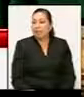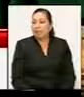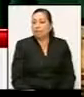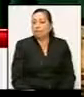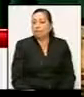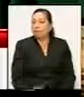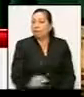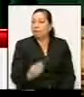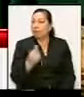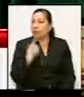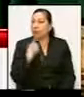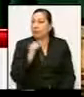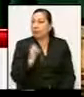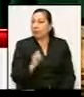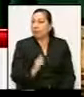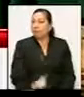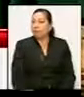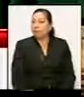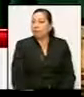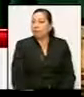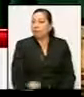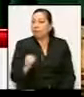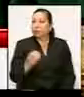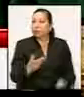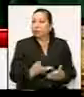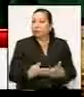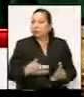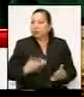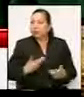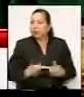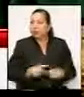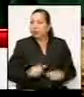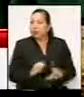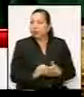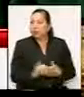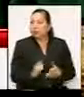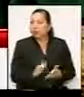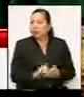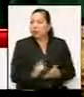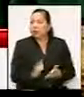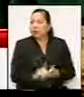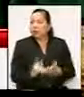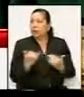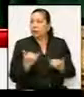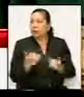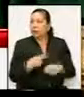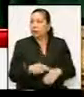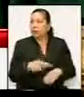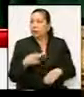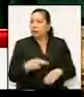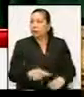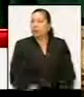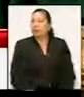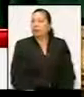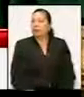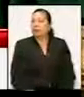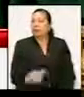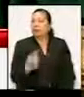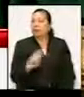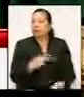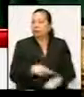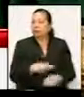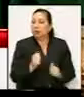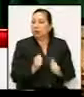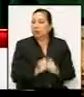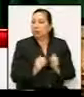No quería dejar pasar la oportunidad de poder dirigirme a ustedes, considerando que esta región es la primera región